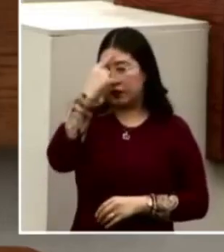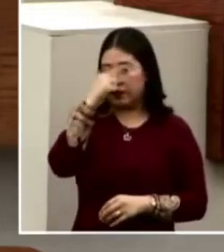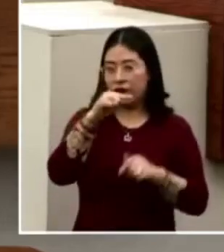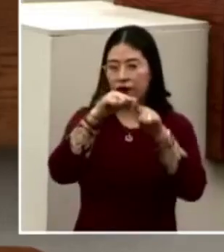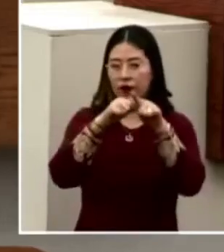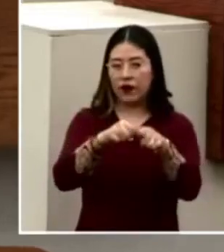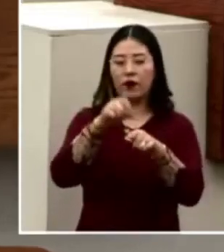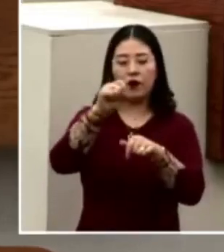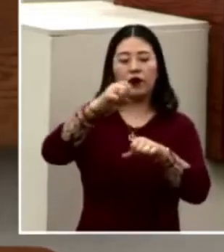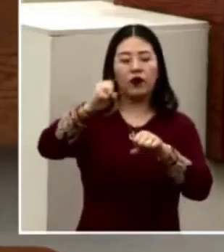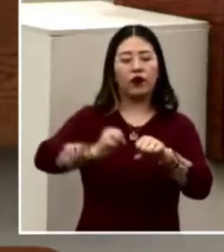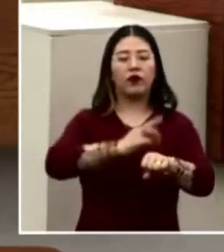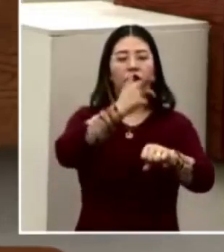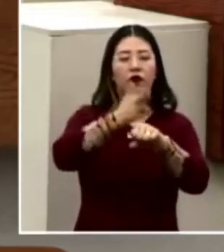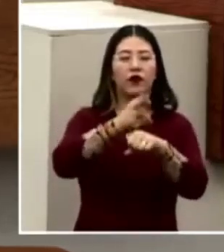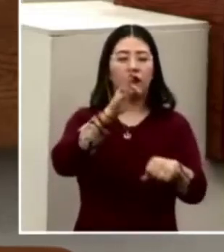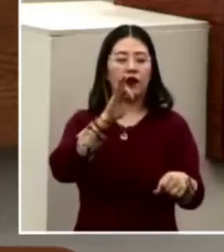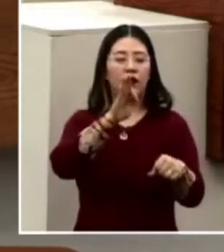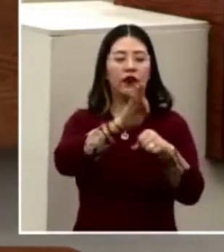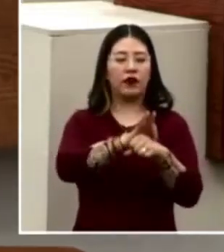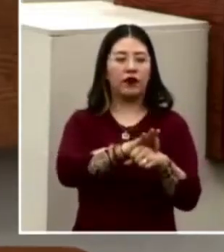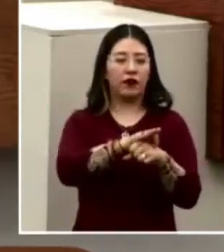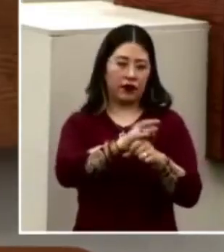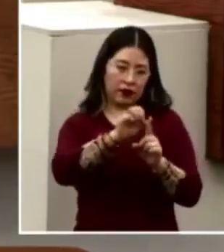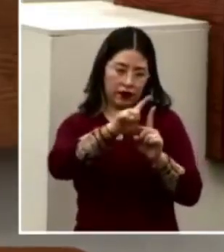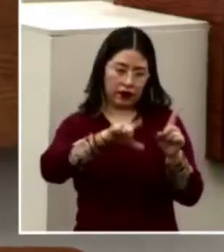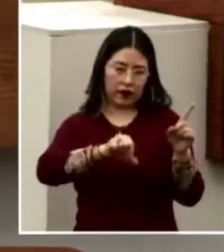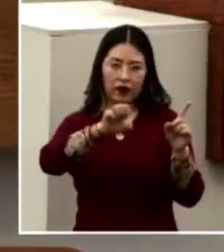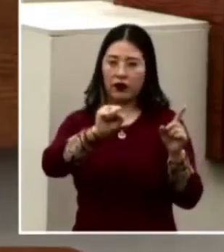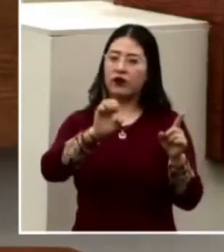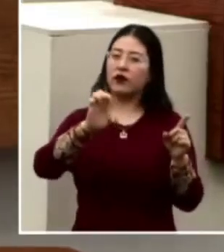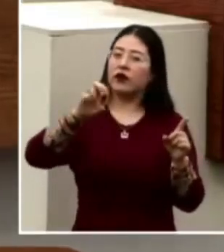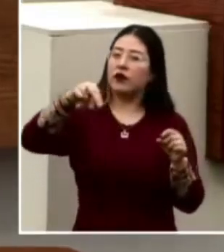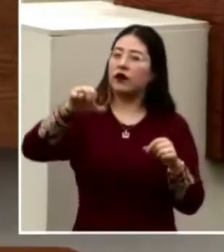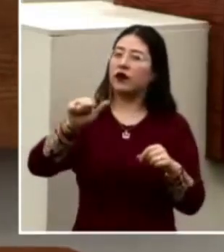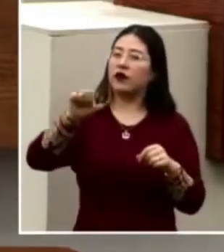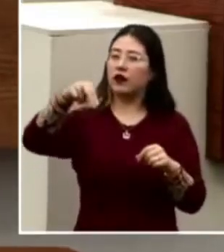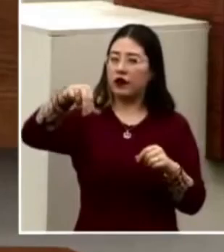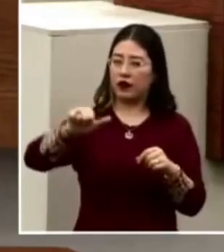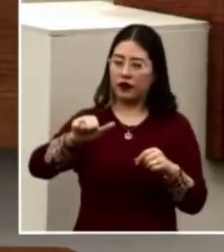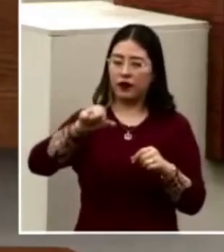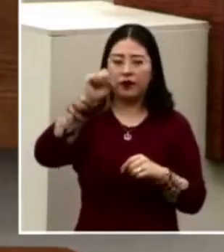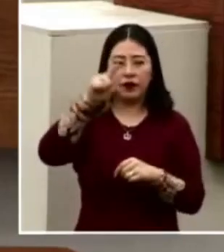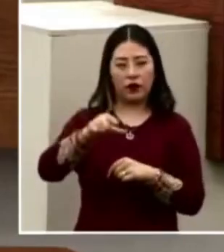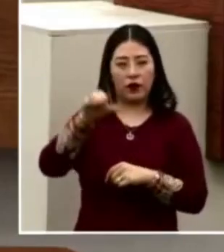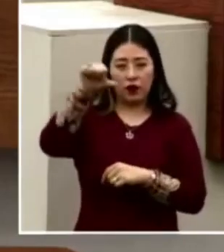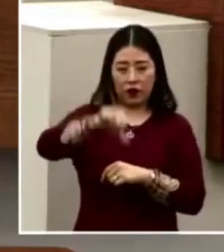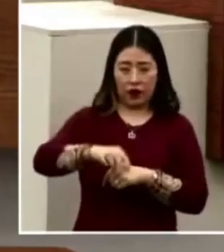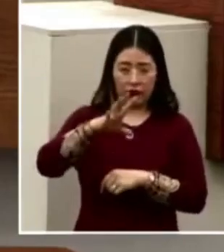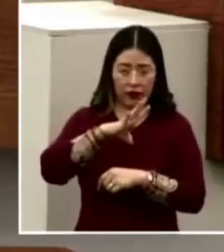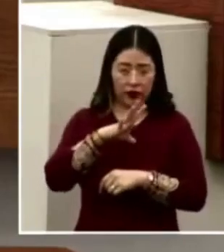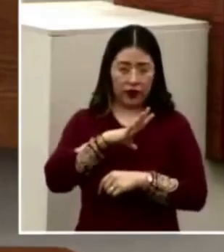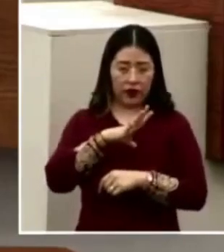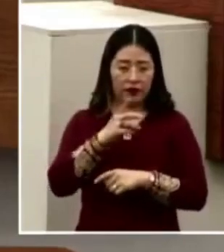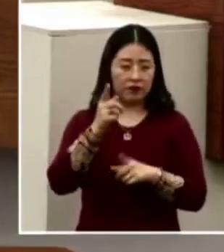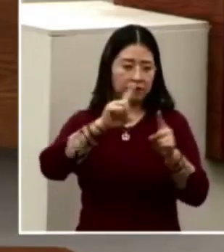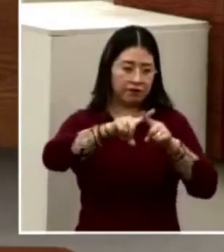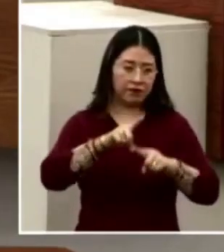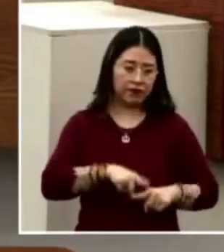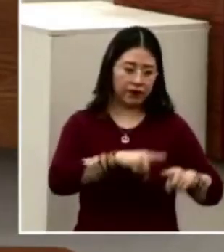ya de la Secretaría de la Defensa Nacional. La Secretaría de la Defensa Nacional tiene hoy, pues, 3